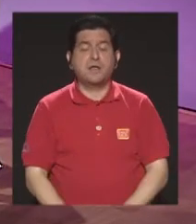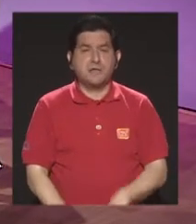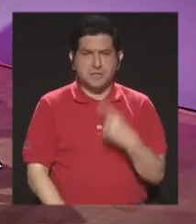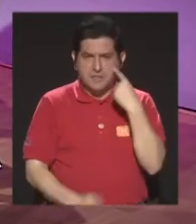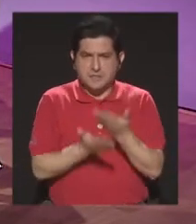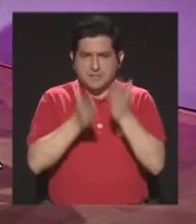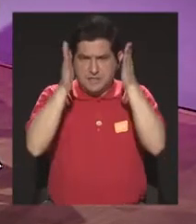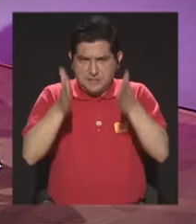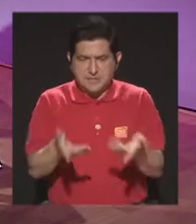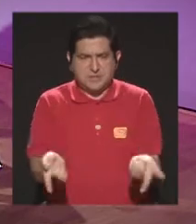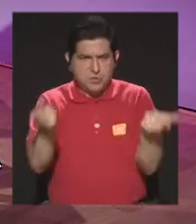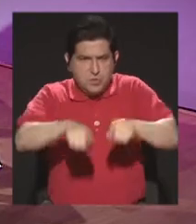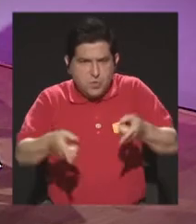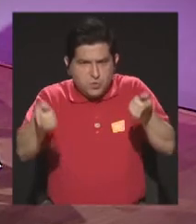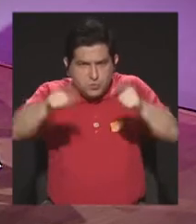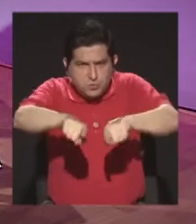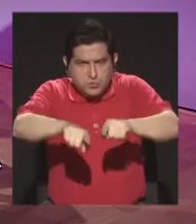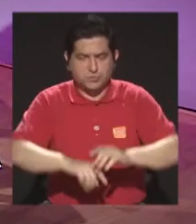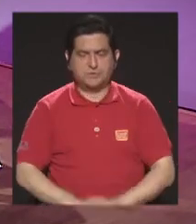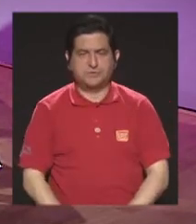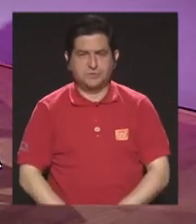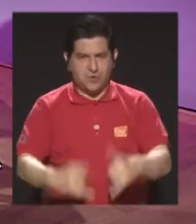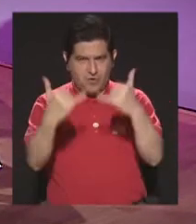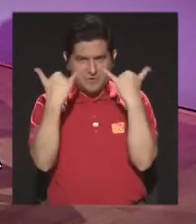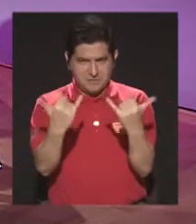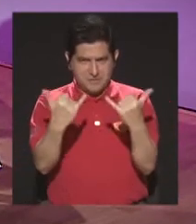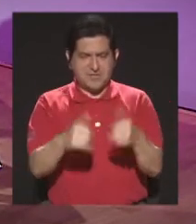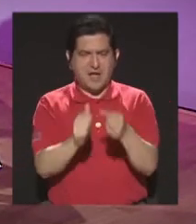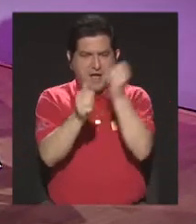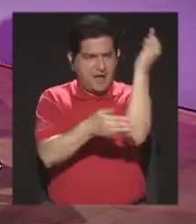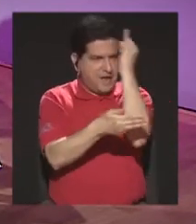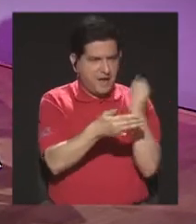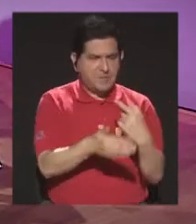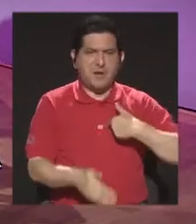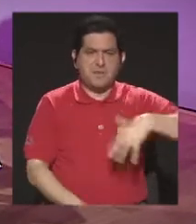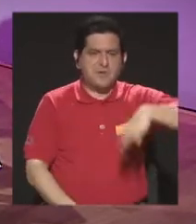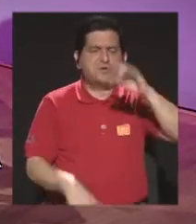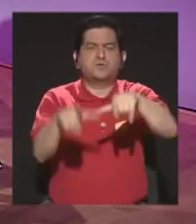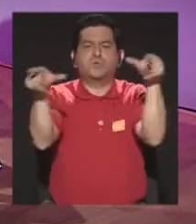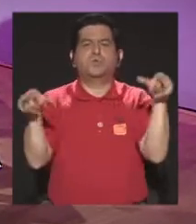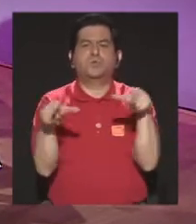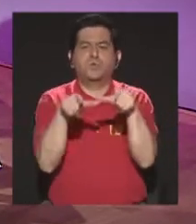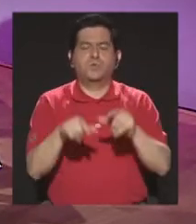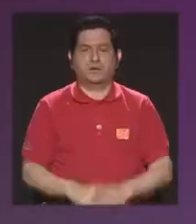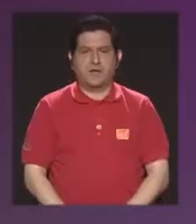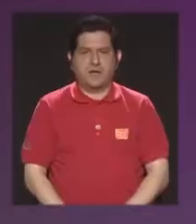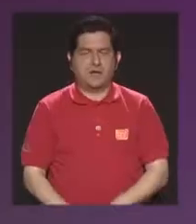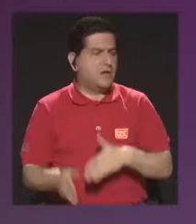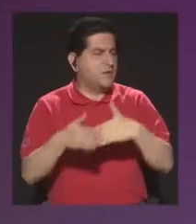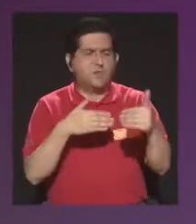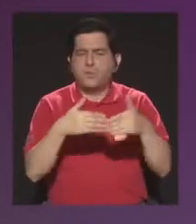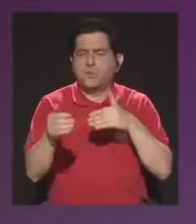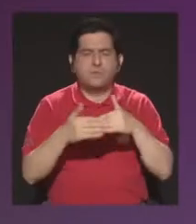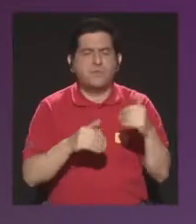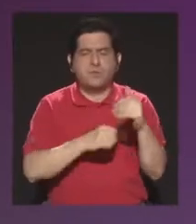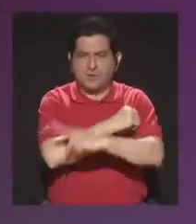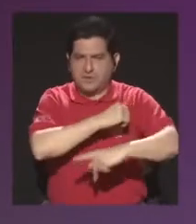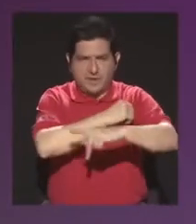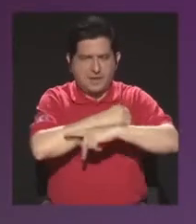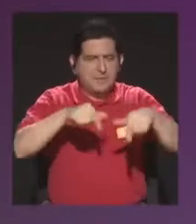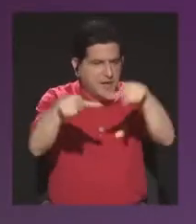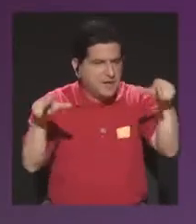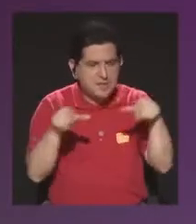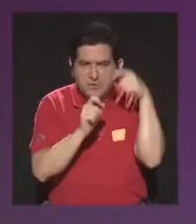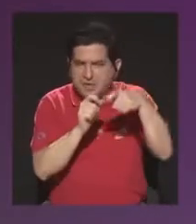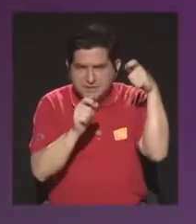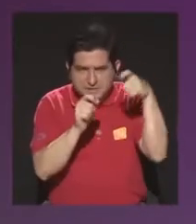de lo que está sucediendo. Entonces, a la hora ya de llegar al mapa, yo elijo en dónde estoy, en cualquier lugar en el que esté del país y